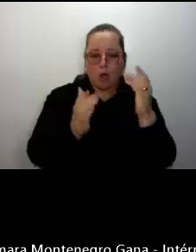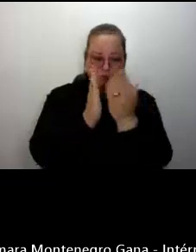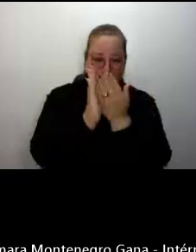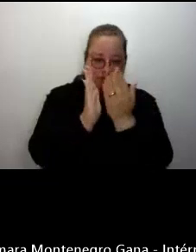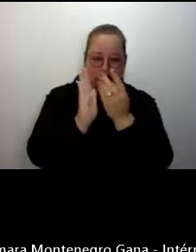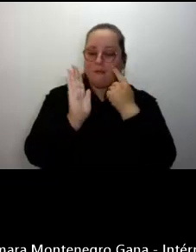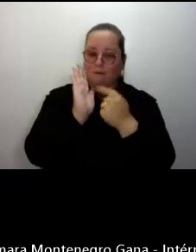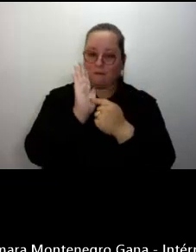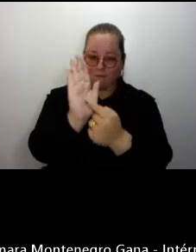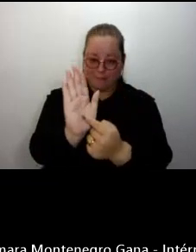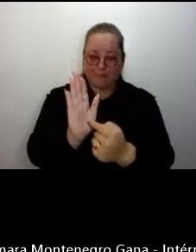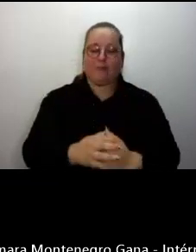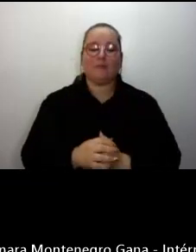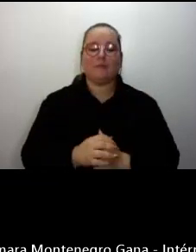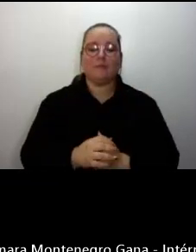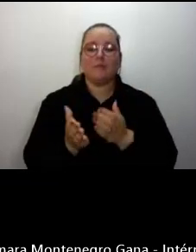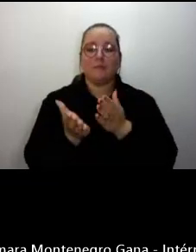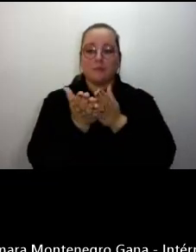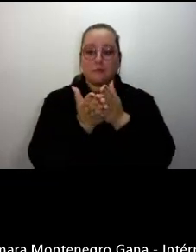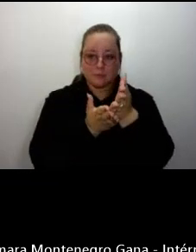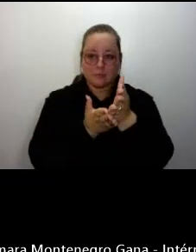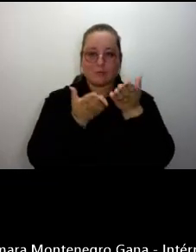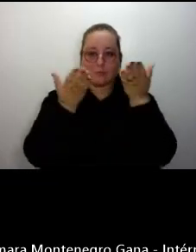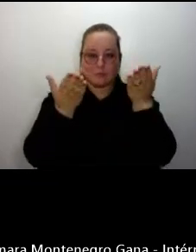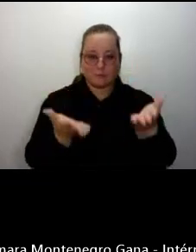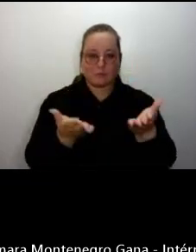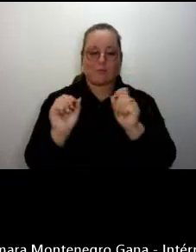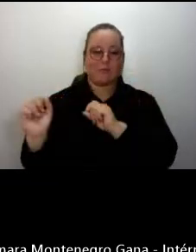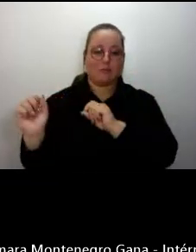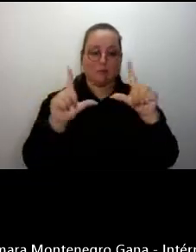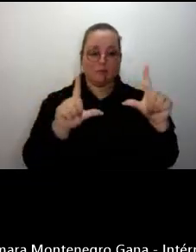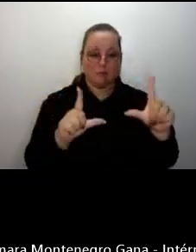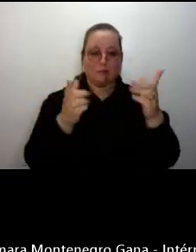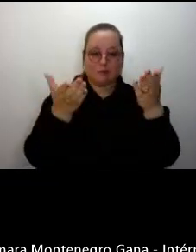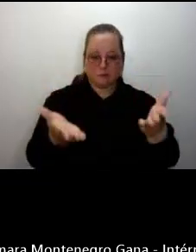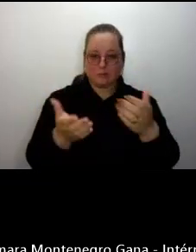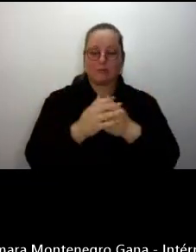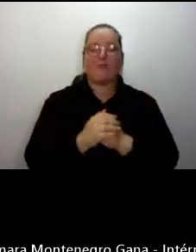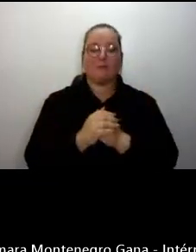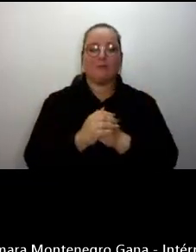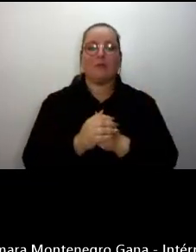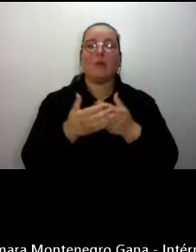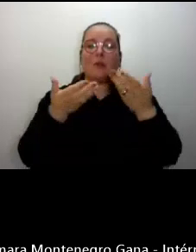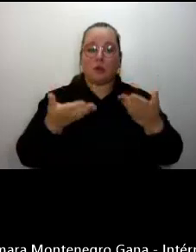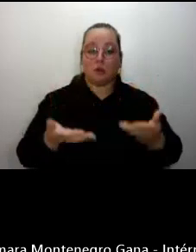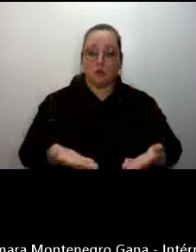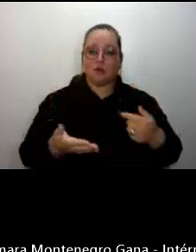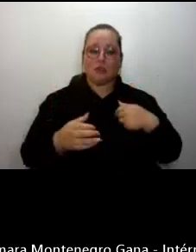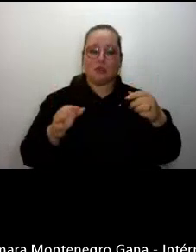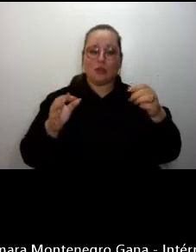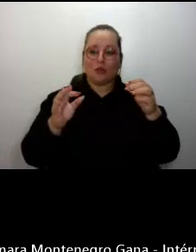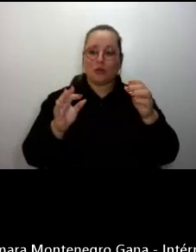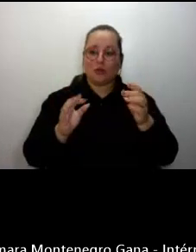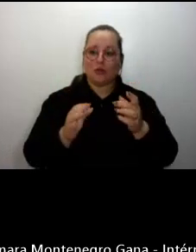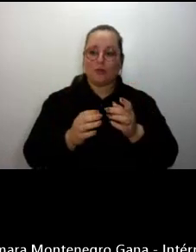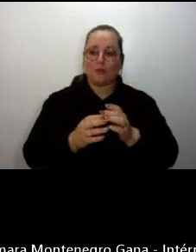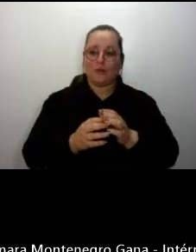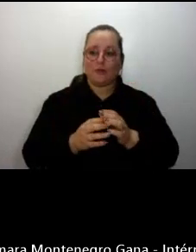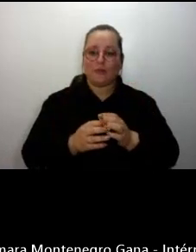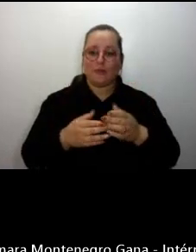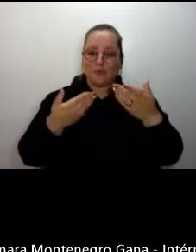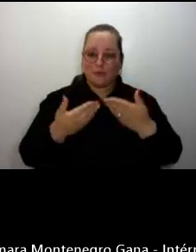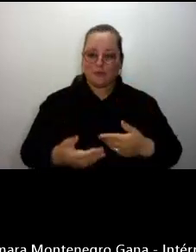continuación. Vamos a comenzar entonces con la presentación. Hoy en día les voy a hablar yo, cierto que